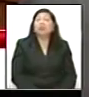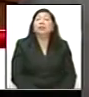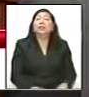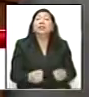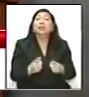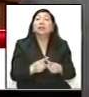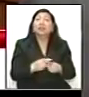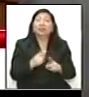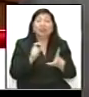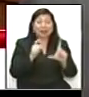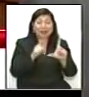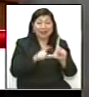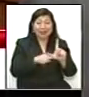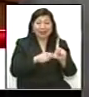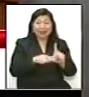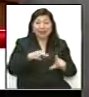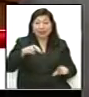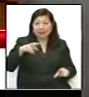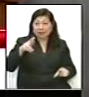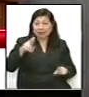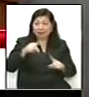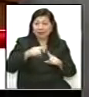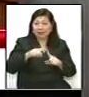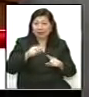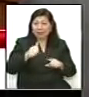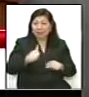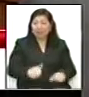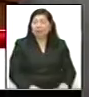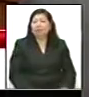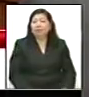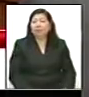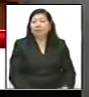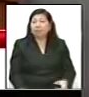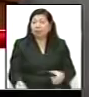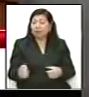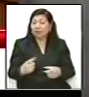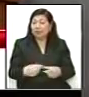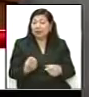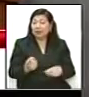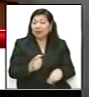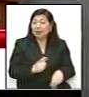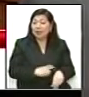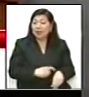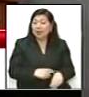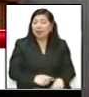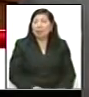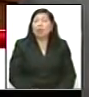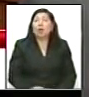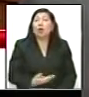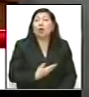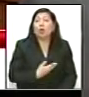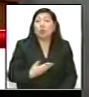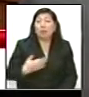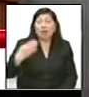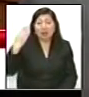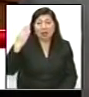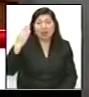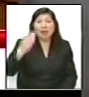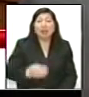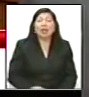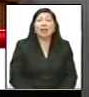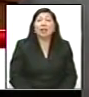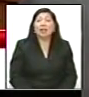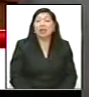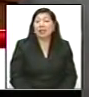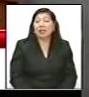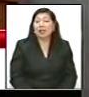terroristas de Sendero Luminoso, del MRTA y de los comandos vinculados en ese entonces al gobierno aprista, como Rodrigo, como el